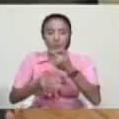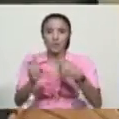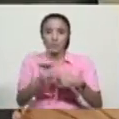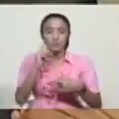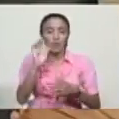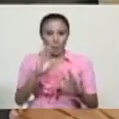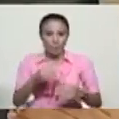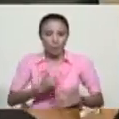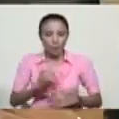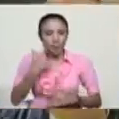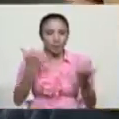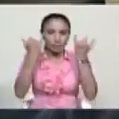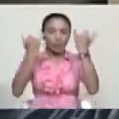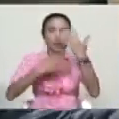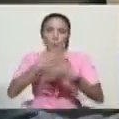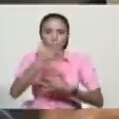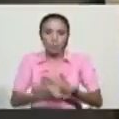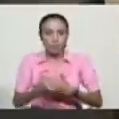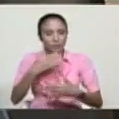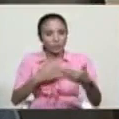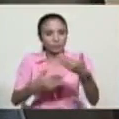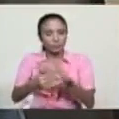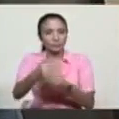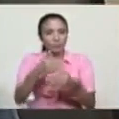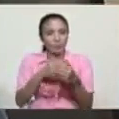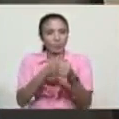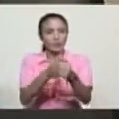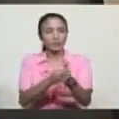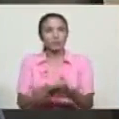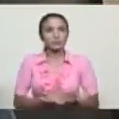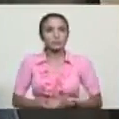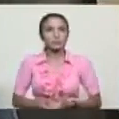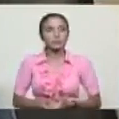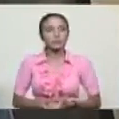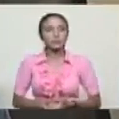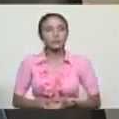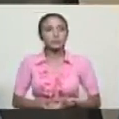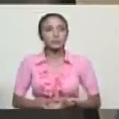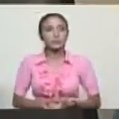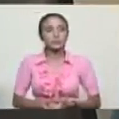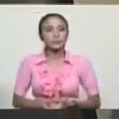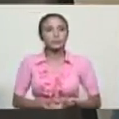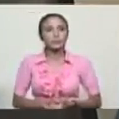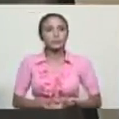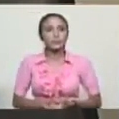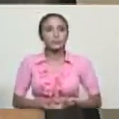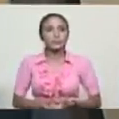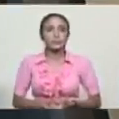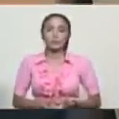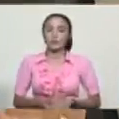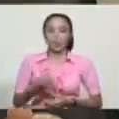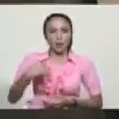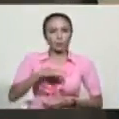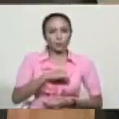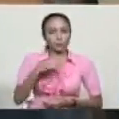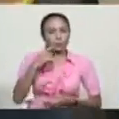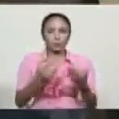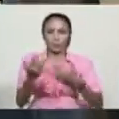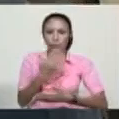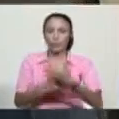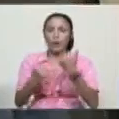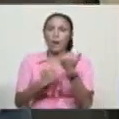proyecto ellos mismos y echarlo adelante. Y entonces aclaro eso porque nosotros estamos en solidaridad